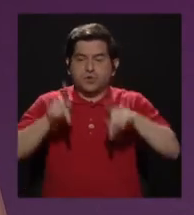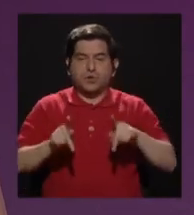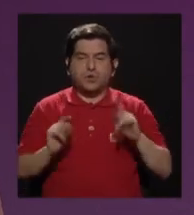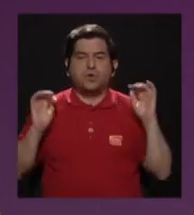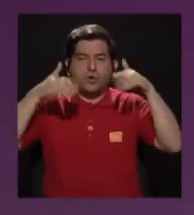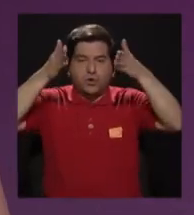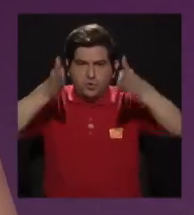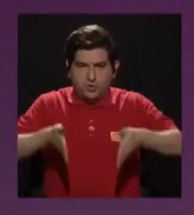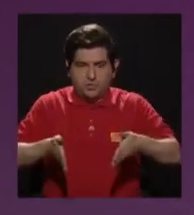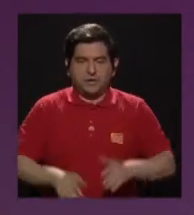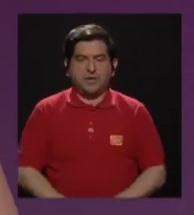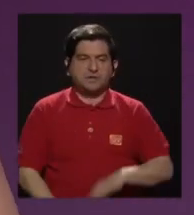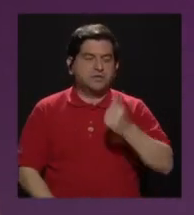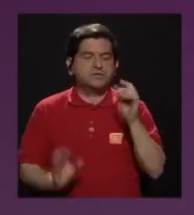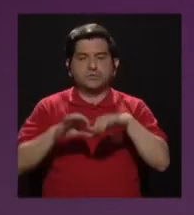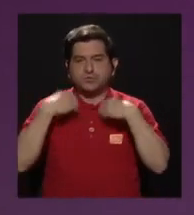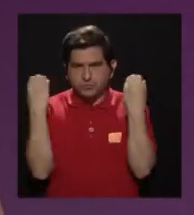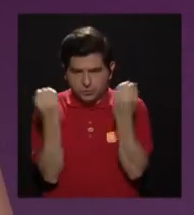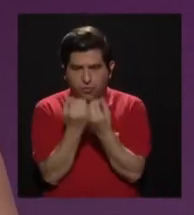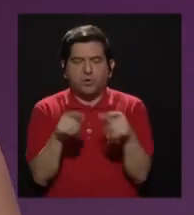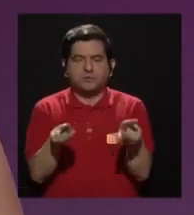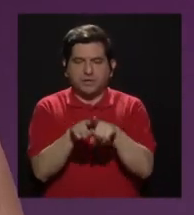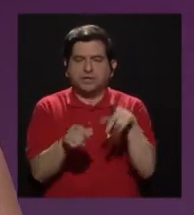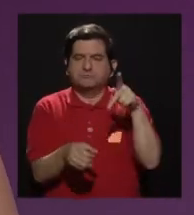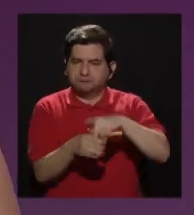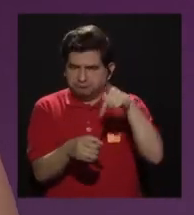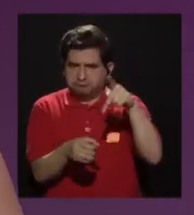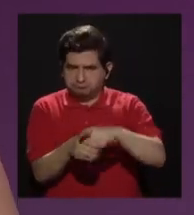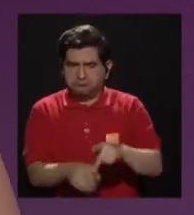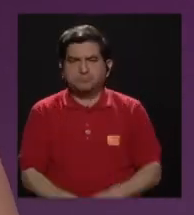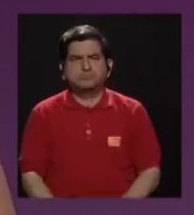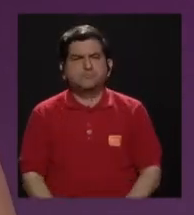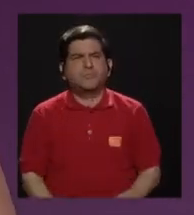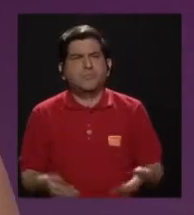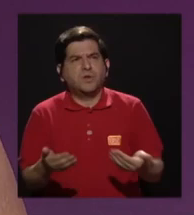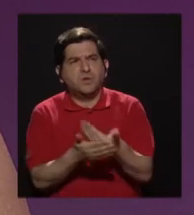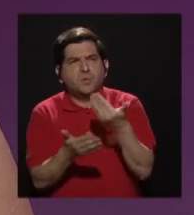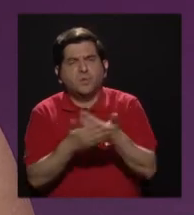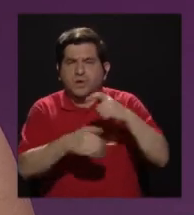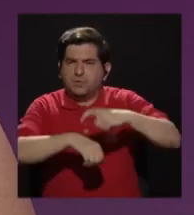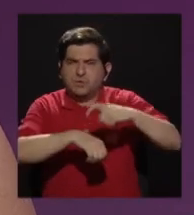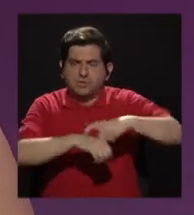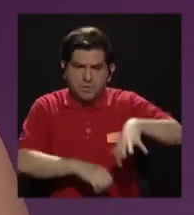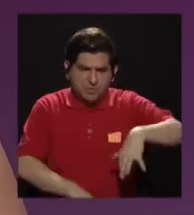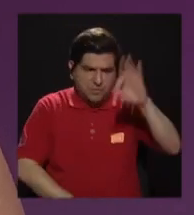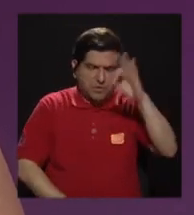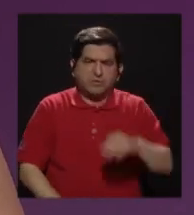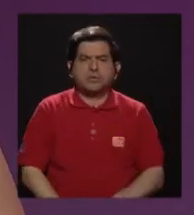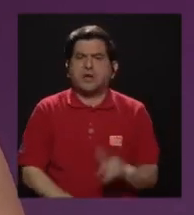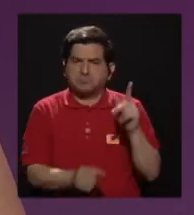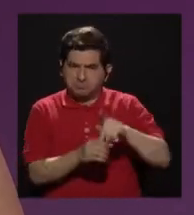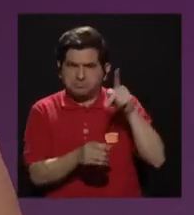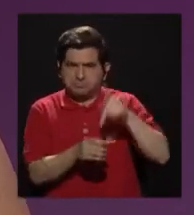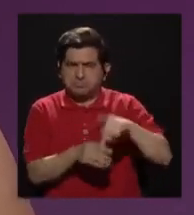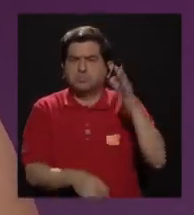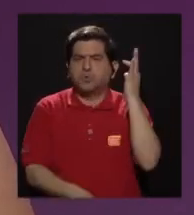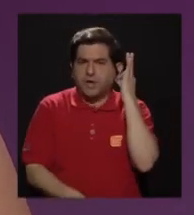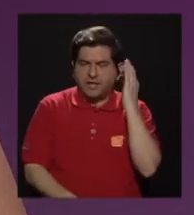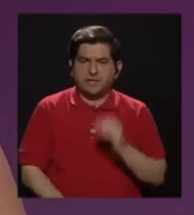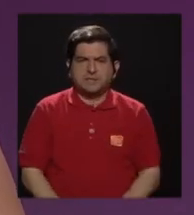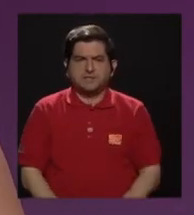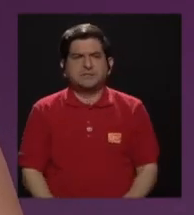migrantes, ¿verdad? Hay otras organizaciones que se han sumado. Más recientemente ya encontramos mucha participación de